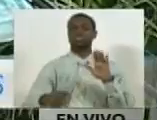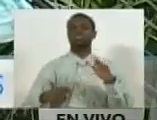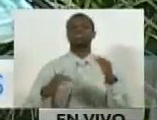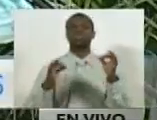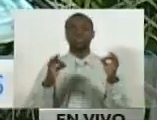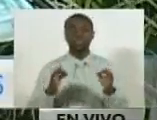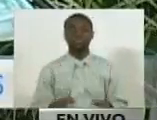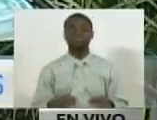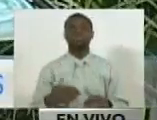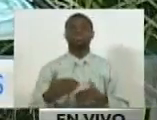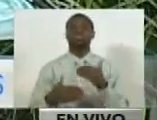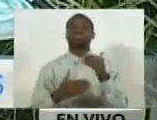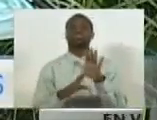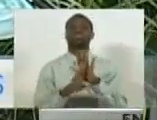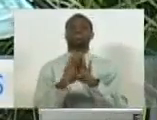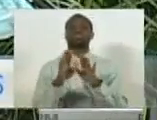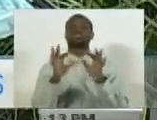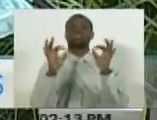calidad educativa